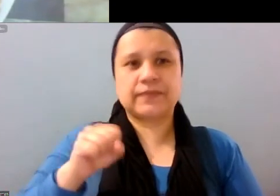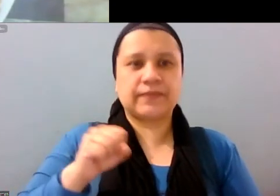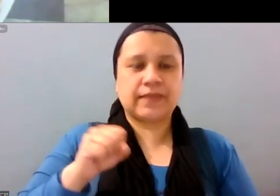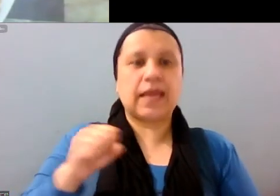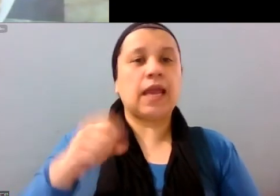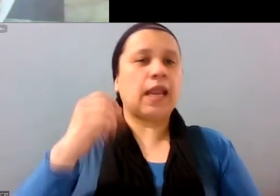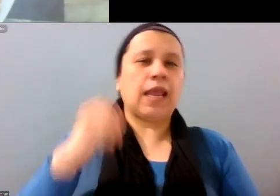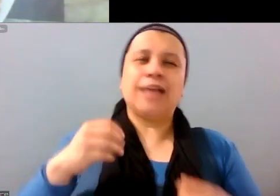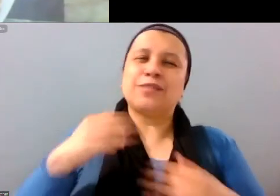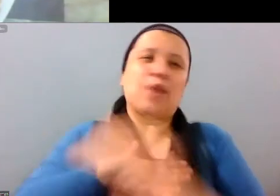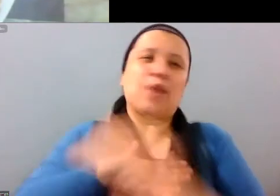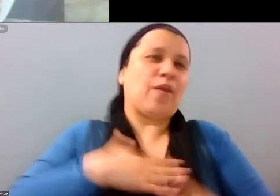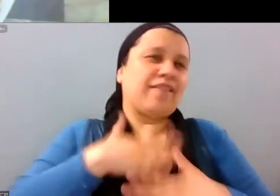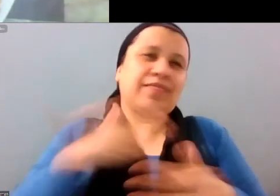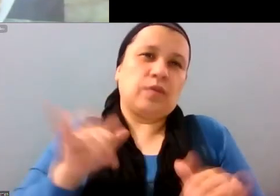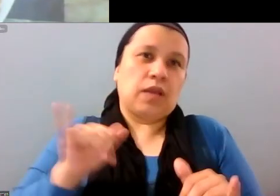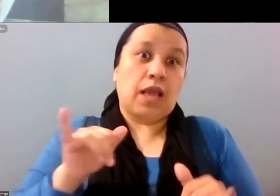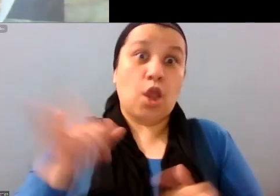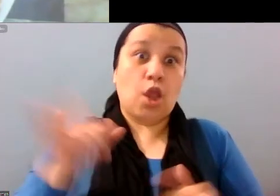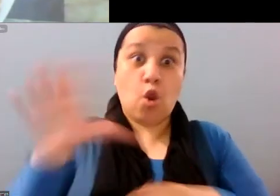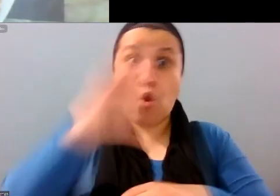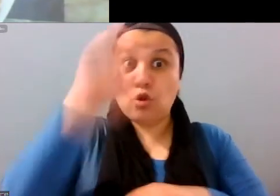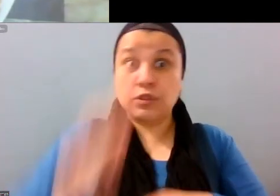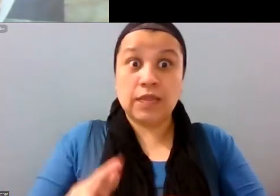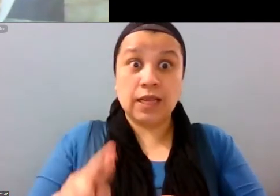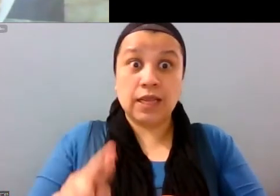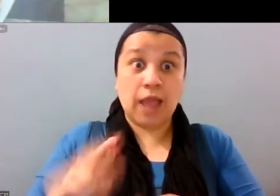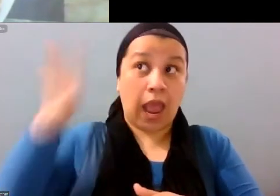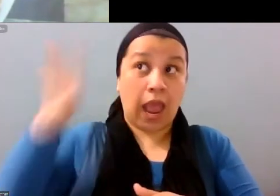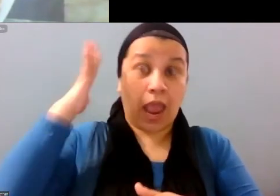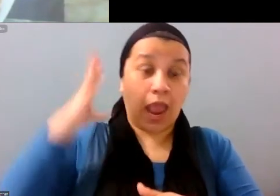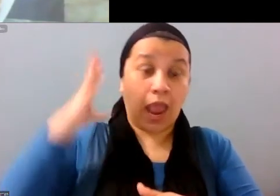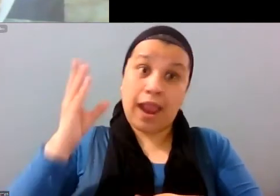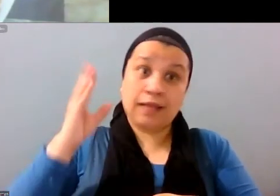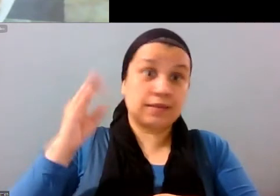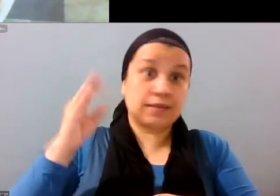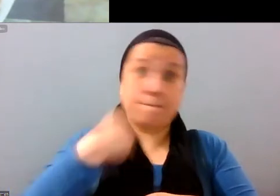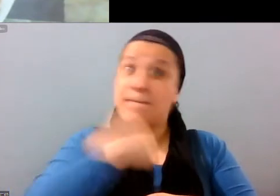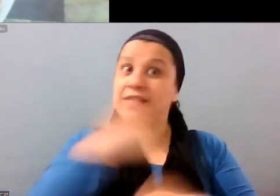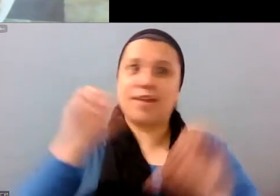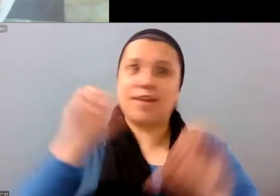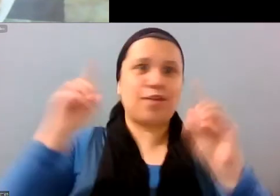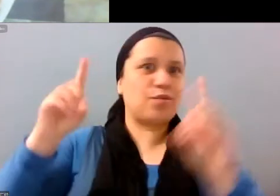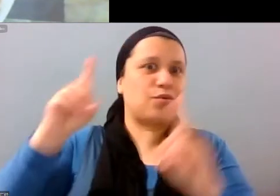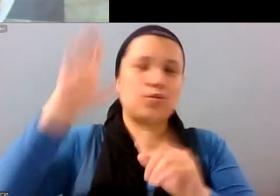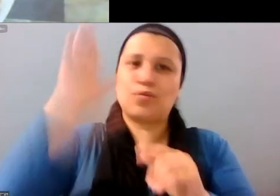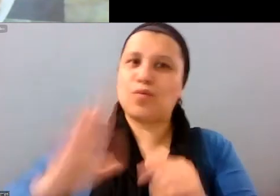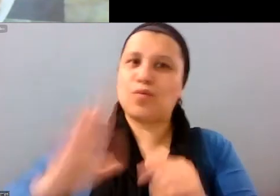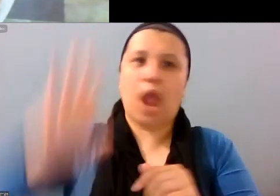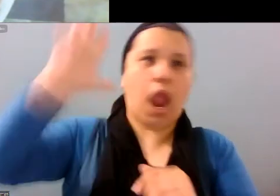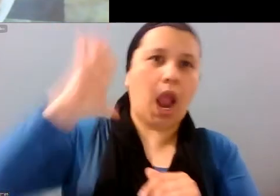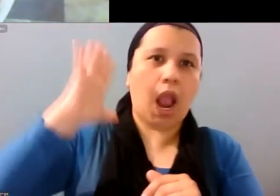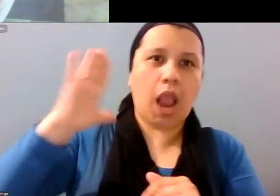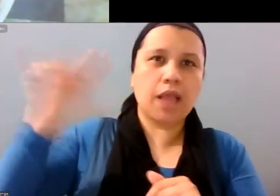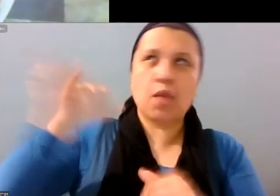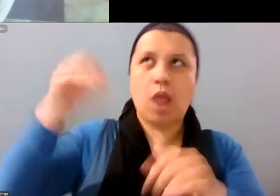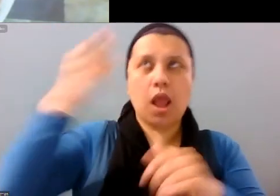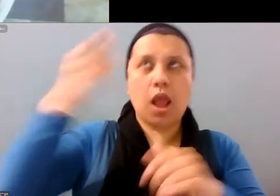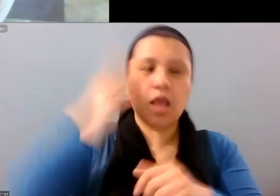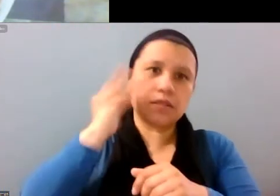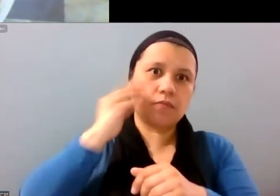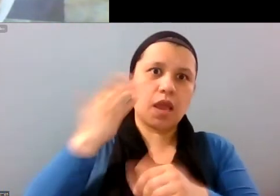Costa Rica no es un país que tradicionalmente por lo menos no el ministerio de pública tuviera digamos una vasta experiencia en un